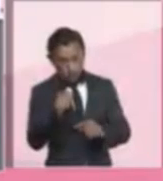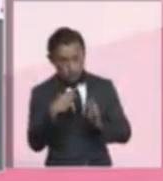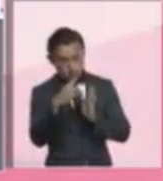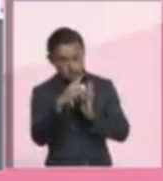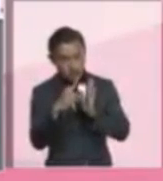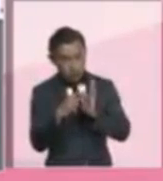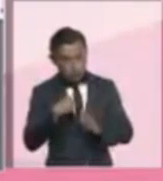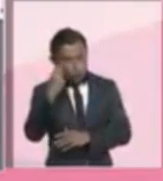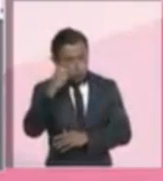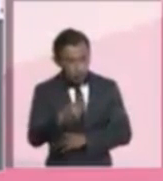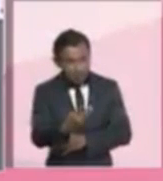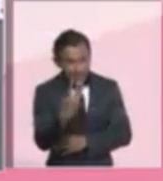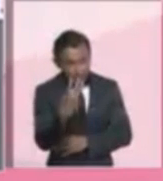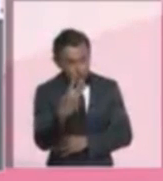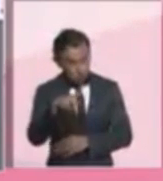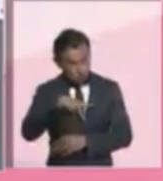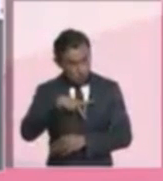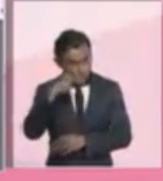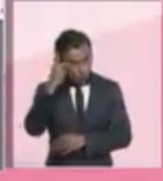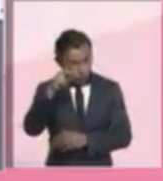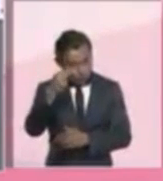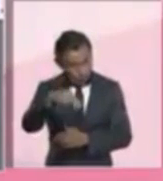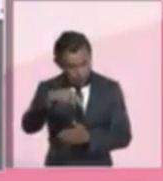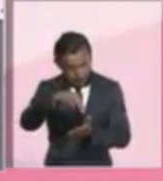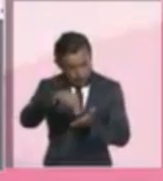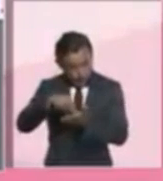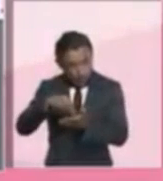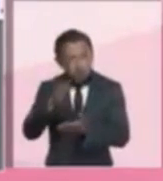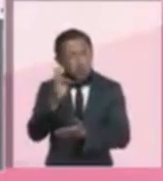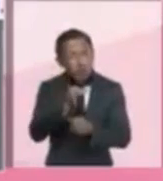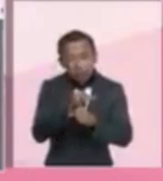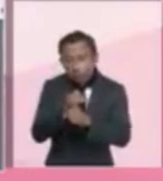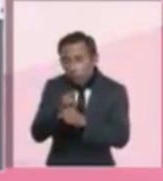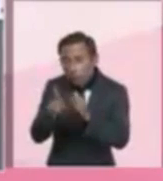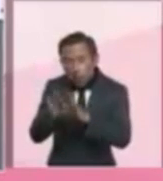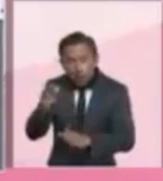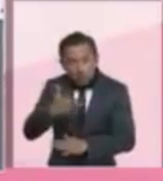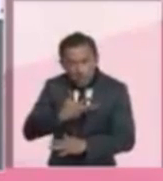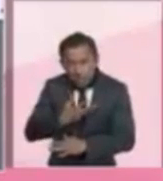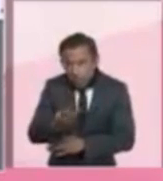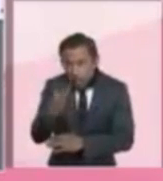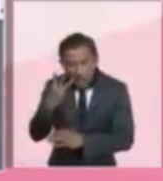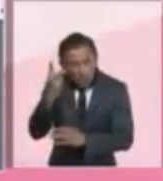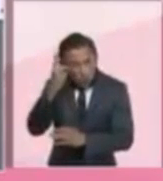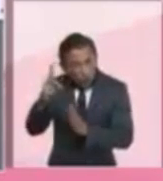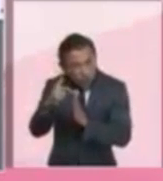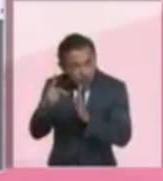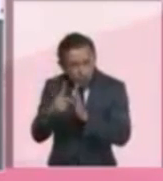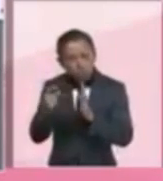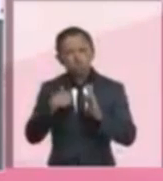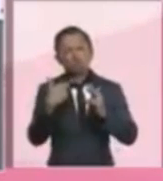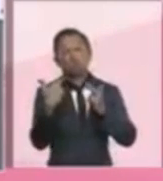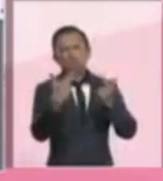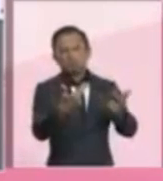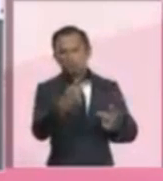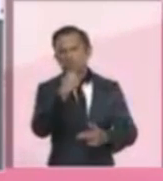existiesen esos tres departamentos a mi nombre, se los regalo al señor Meade. Anaya, también voy a